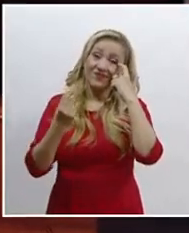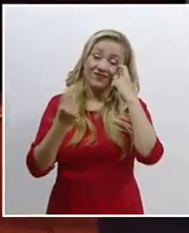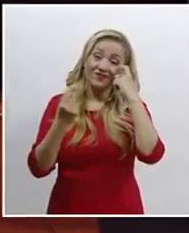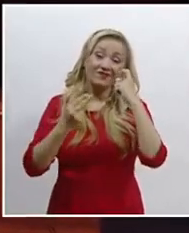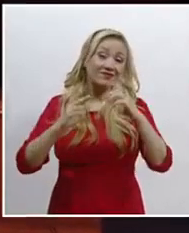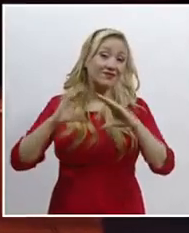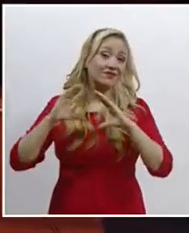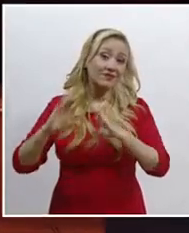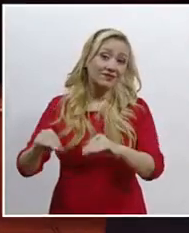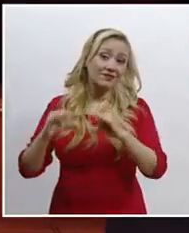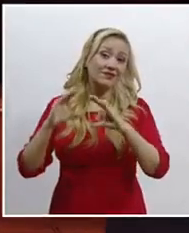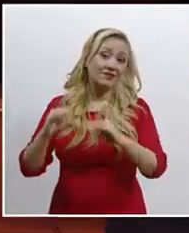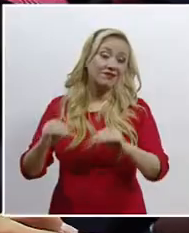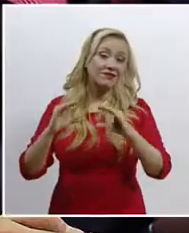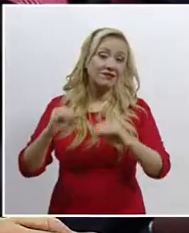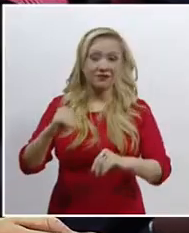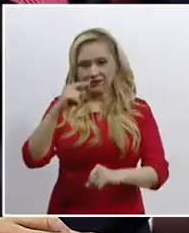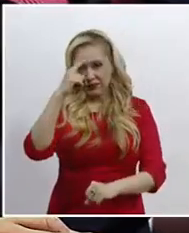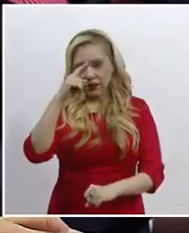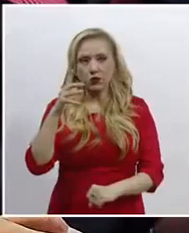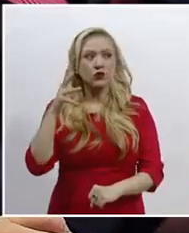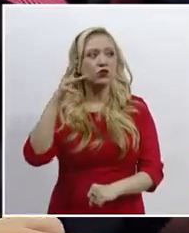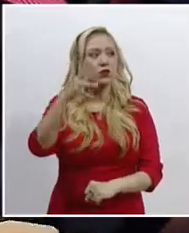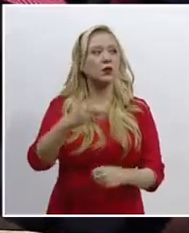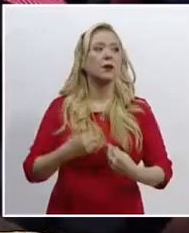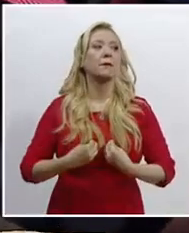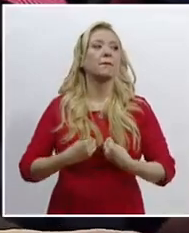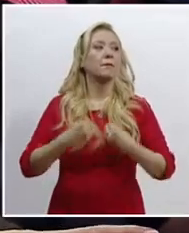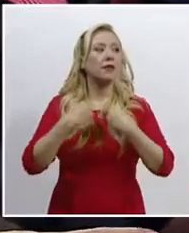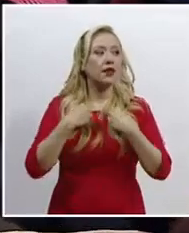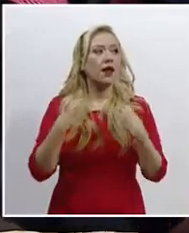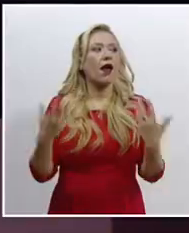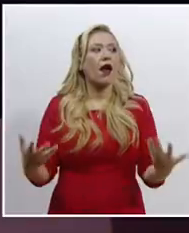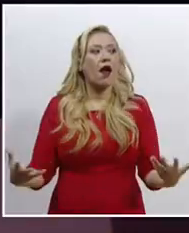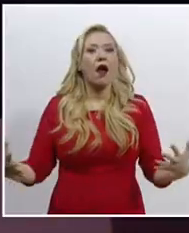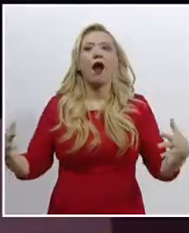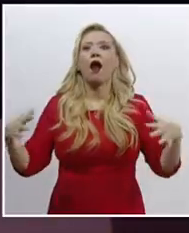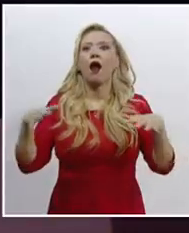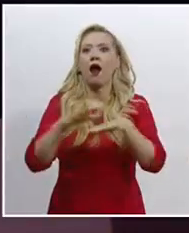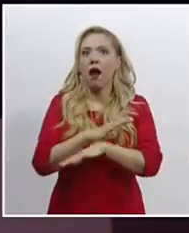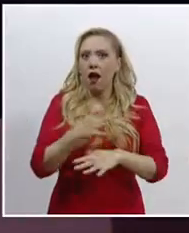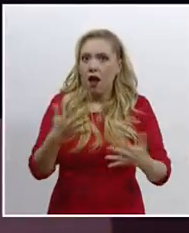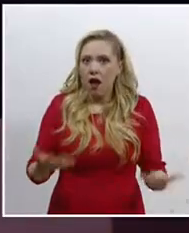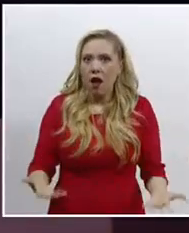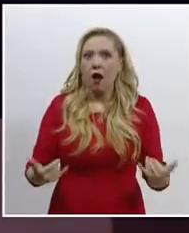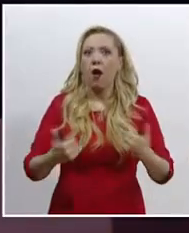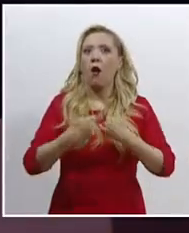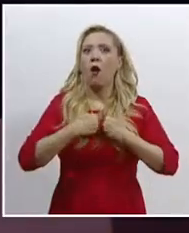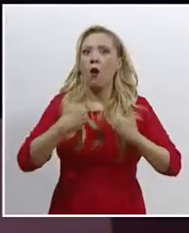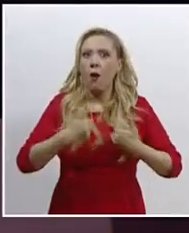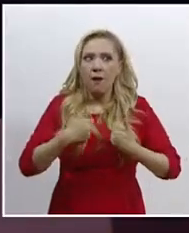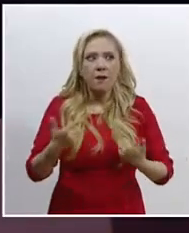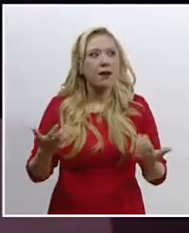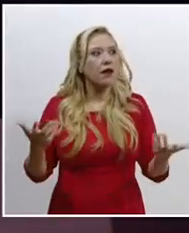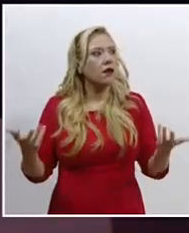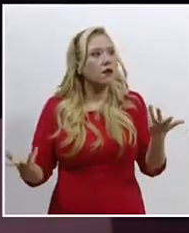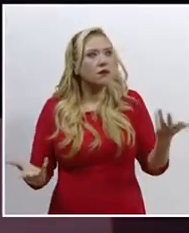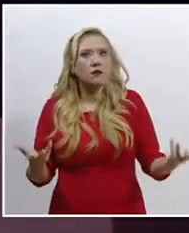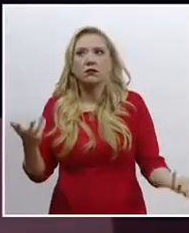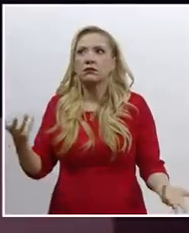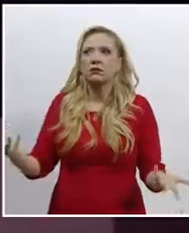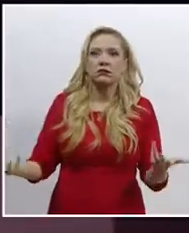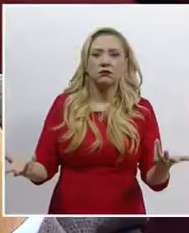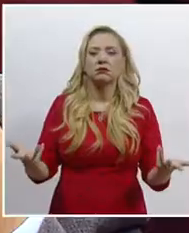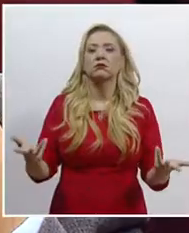para poderles dar una opción de vida futura a estas personas, es decir, a los jóvenes. Así lo afirmaron los